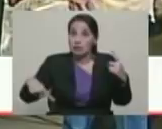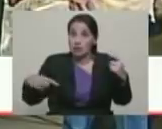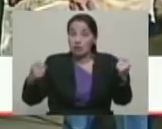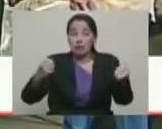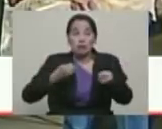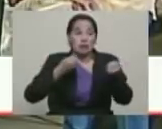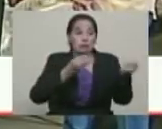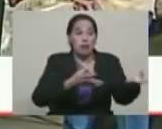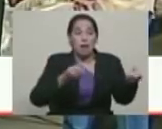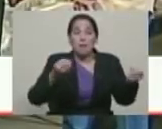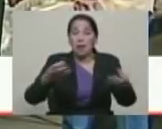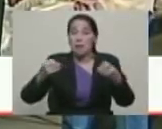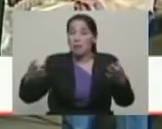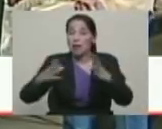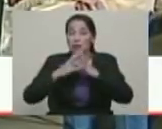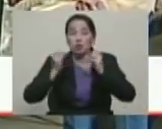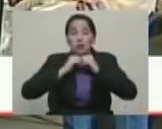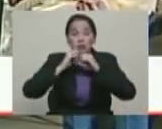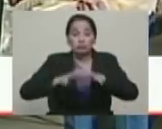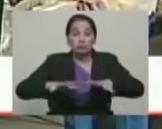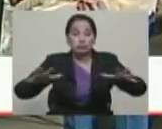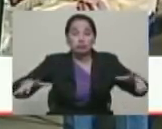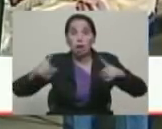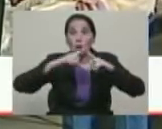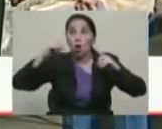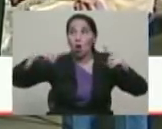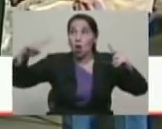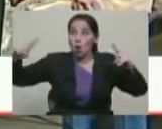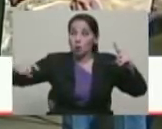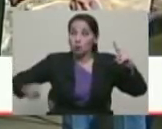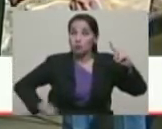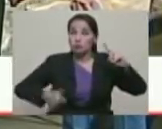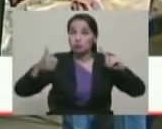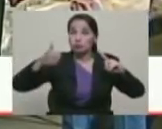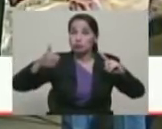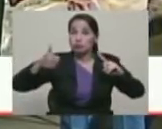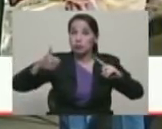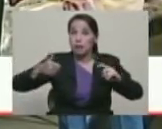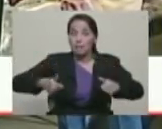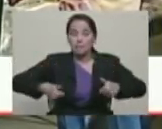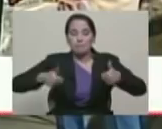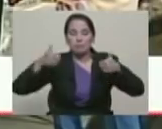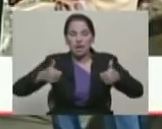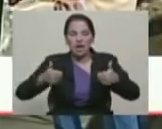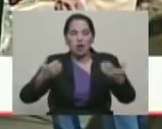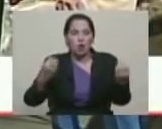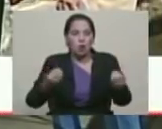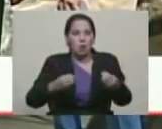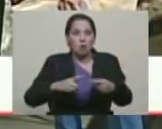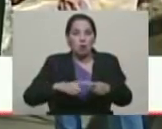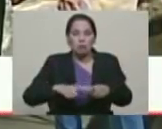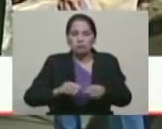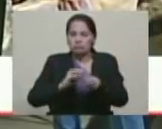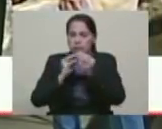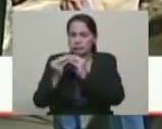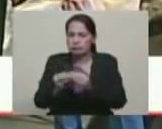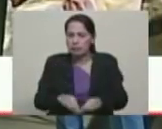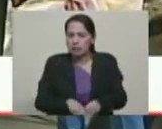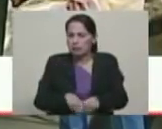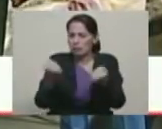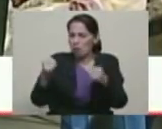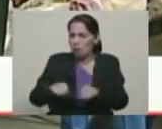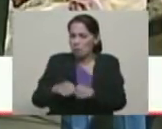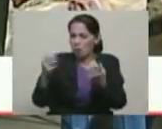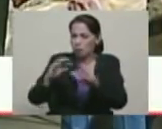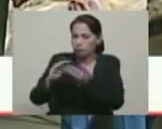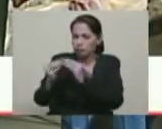el servicio eléctrico al pueblo y vamos a seguir recuperando los daños que hicieron, las destrucciones que hicieron. Son